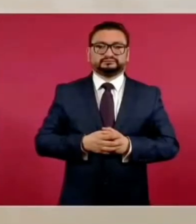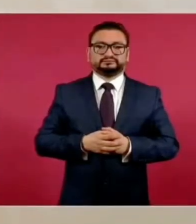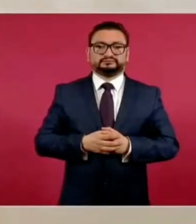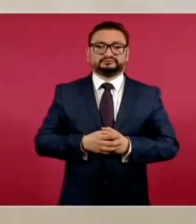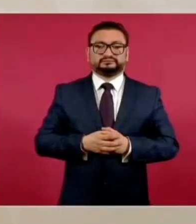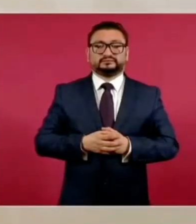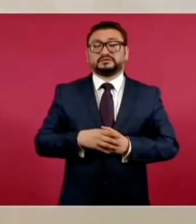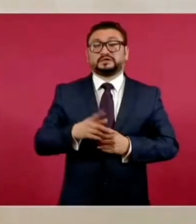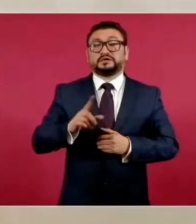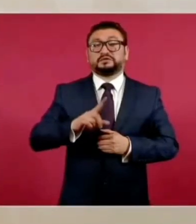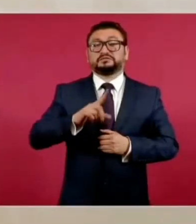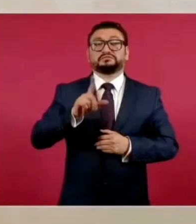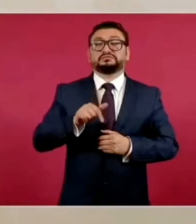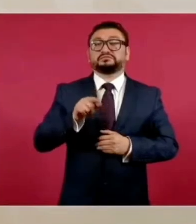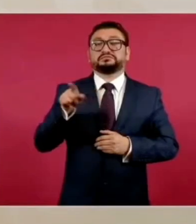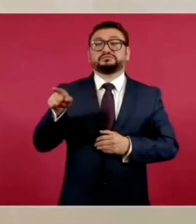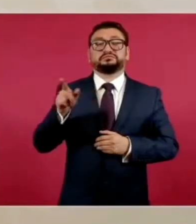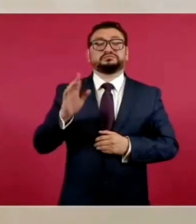se fue